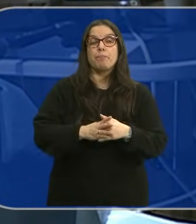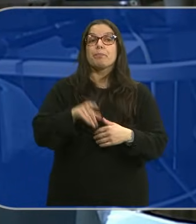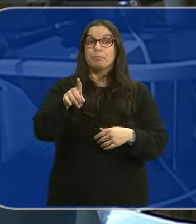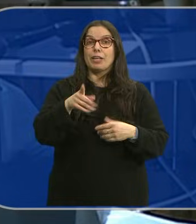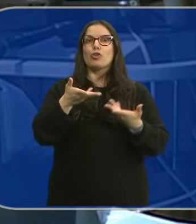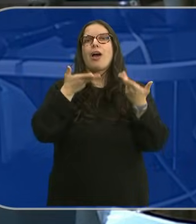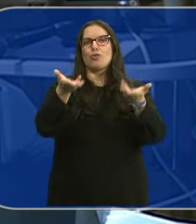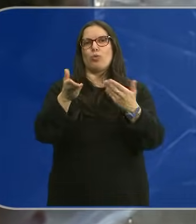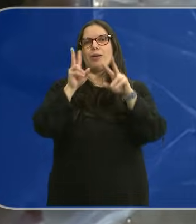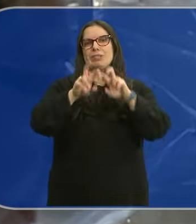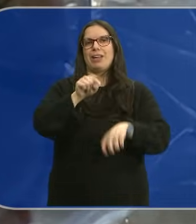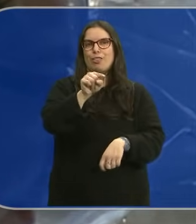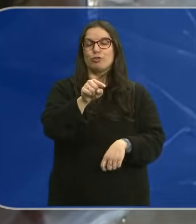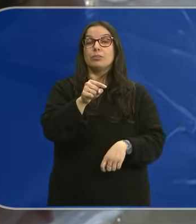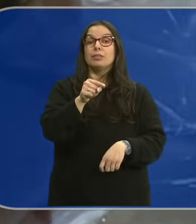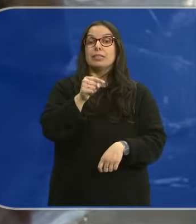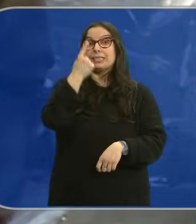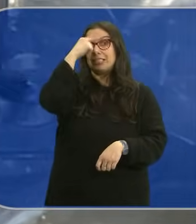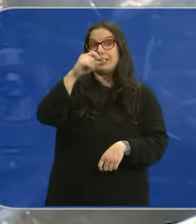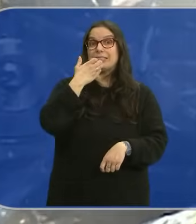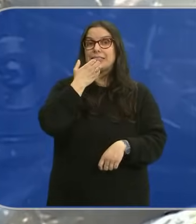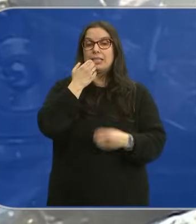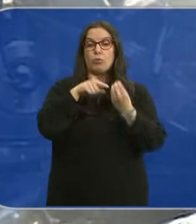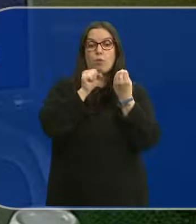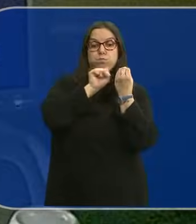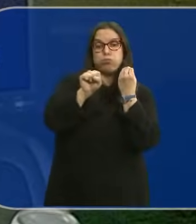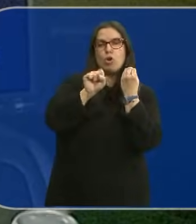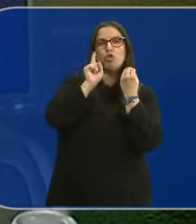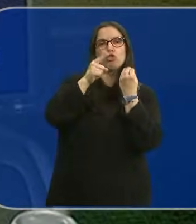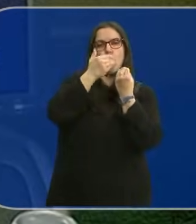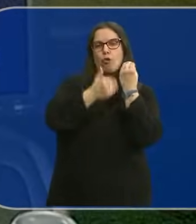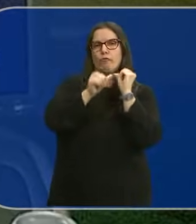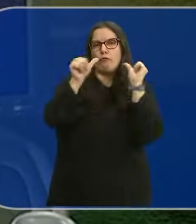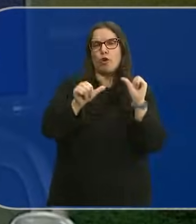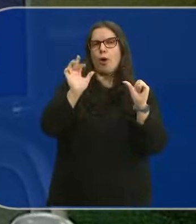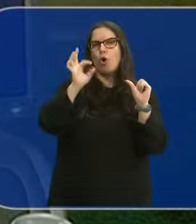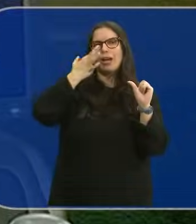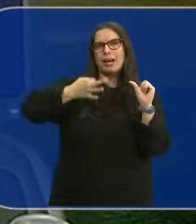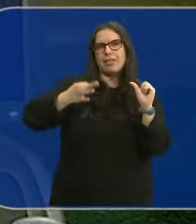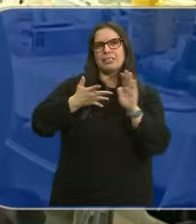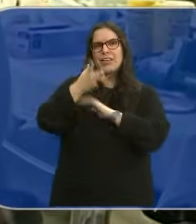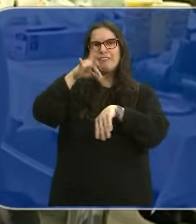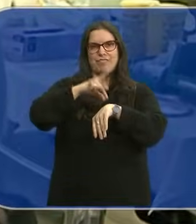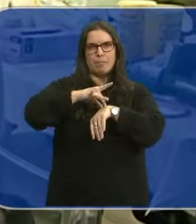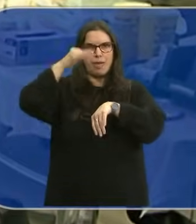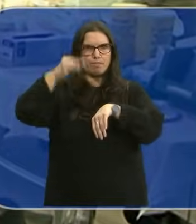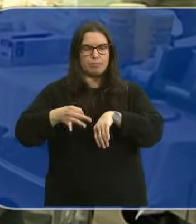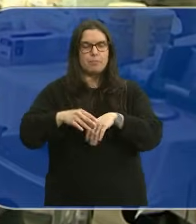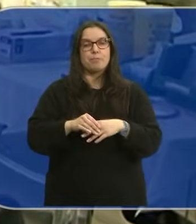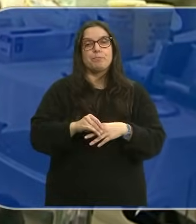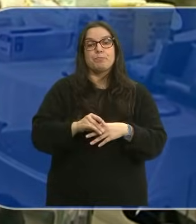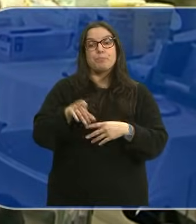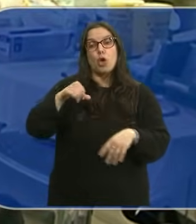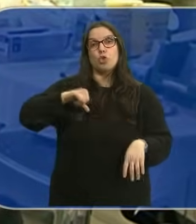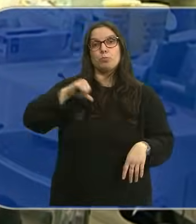es lo que facilita esta investigación, saber si los bloqueos son solo algo fisiológico o si realmente se trata de una patología a resolver.